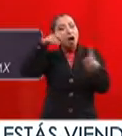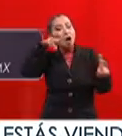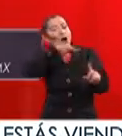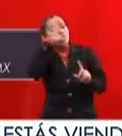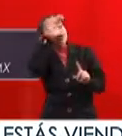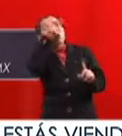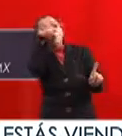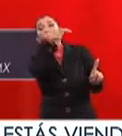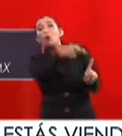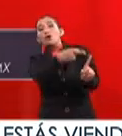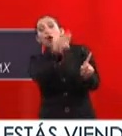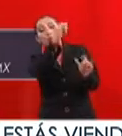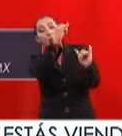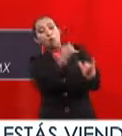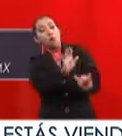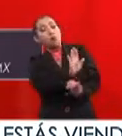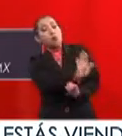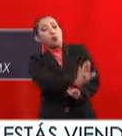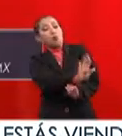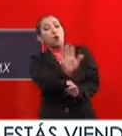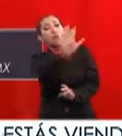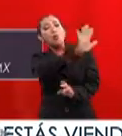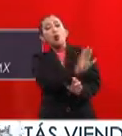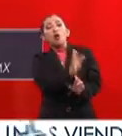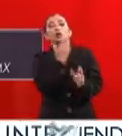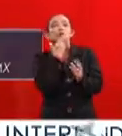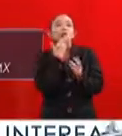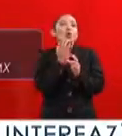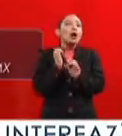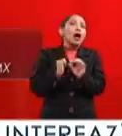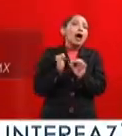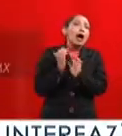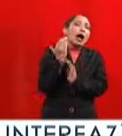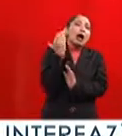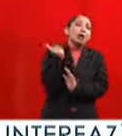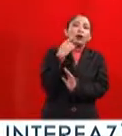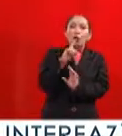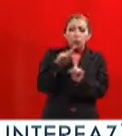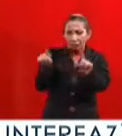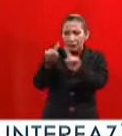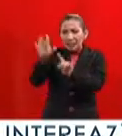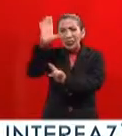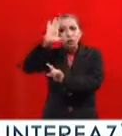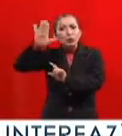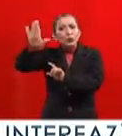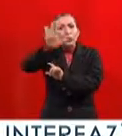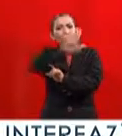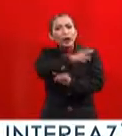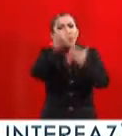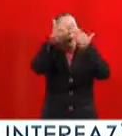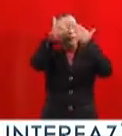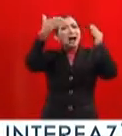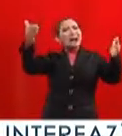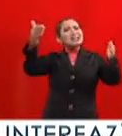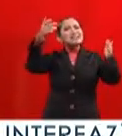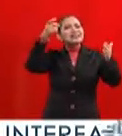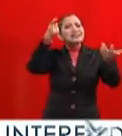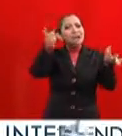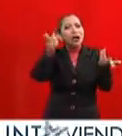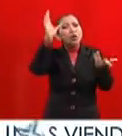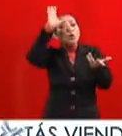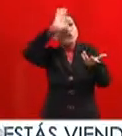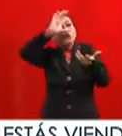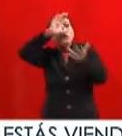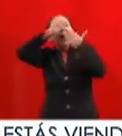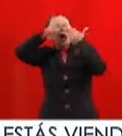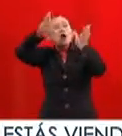de cultura como en singular y en un sentido universal para recuperar la idea de las diversidades culturales. Ampliar el sentido de la